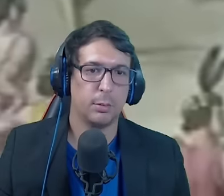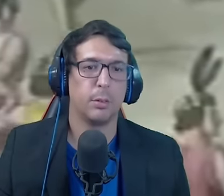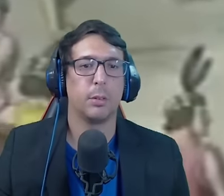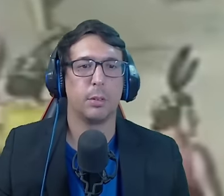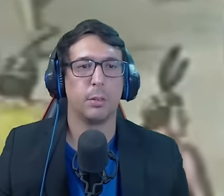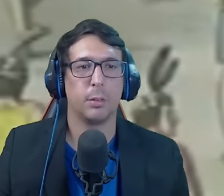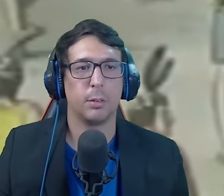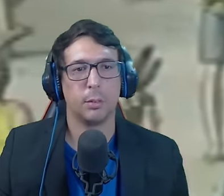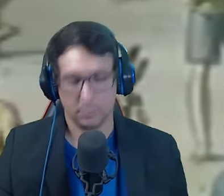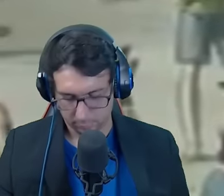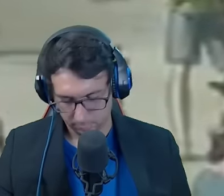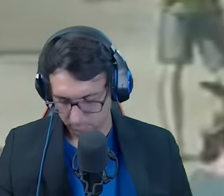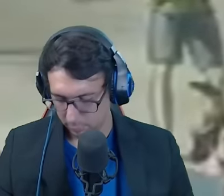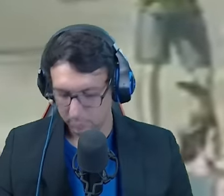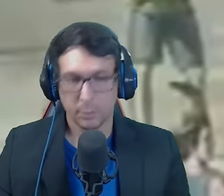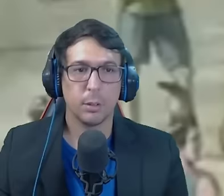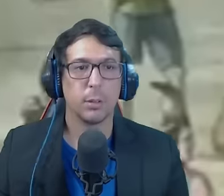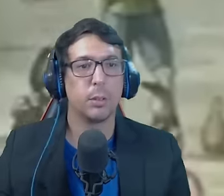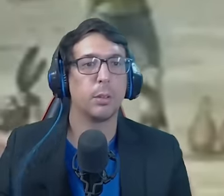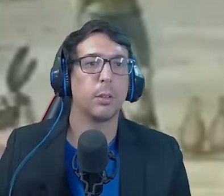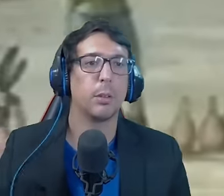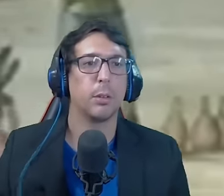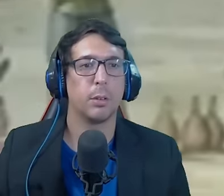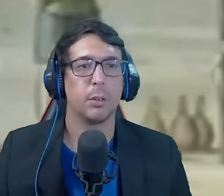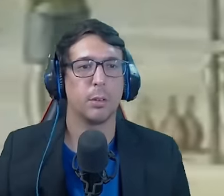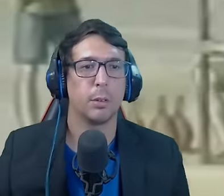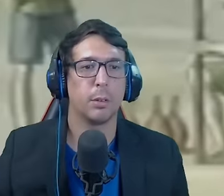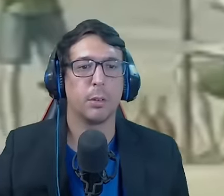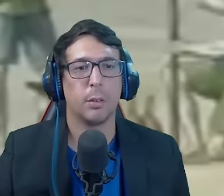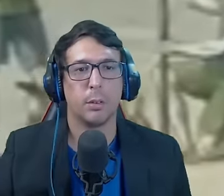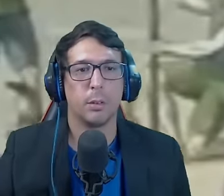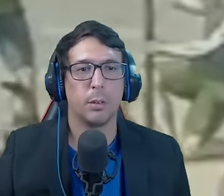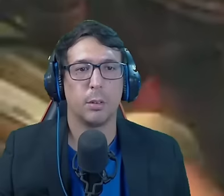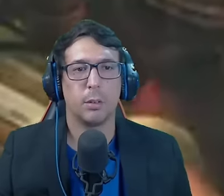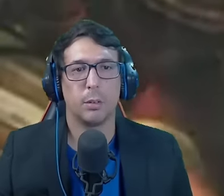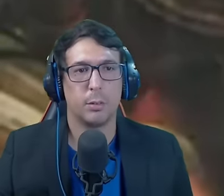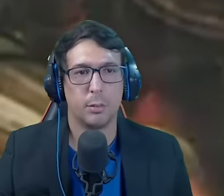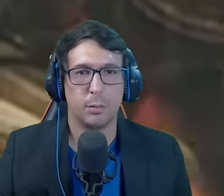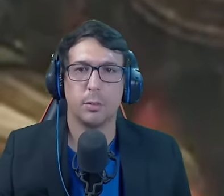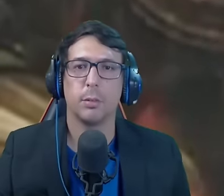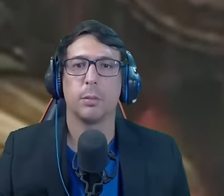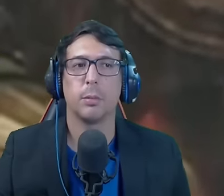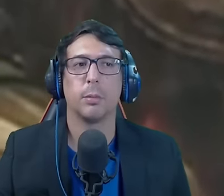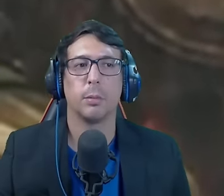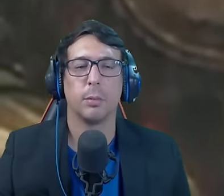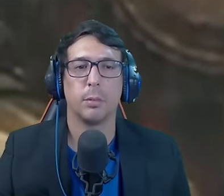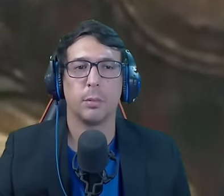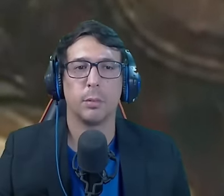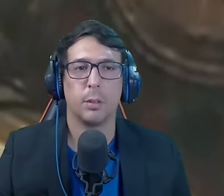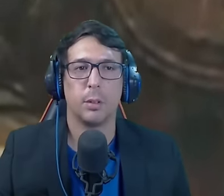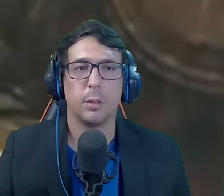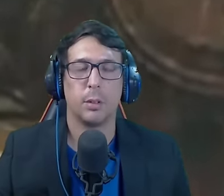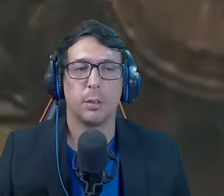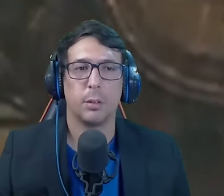diaguitas, y en el centro y sur a mapuches, yaganes, tehuelches y onas, entre otros. En este contexto es que en